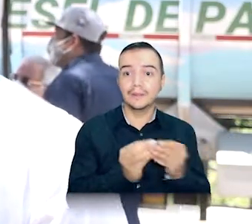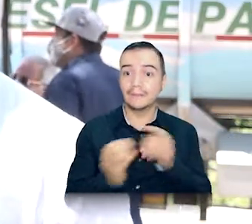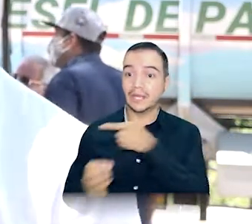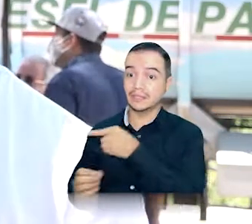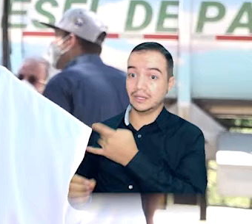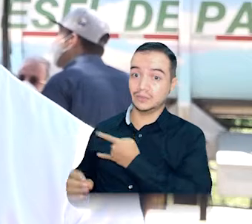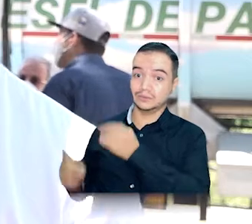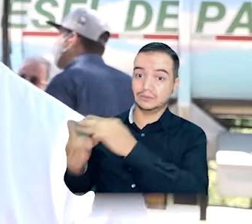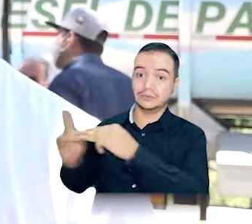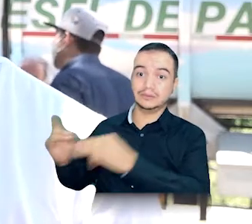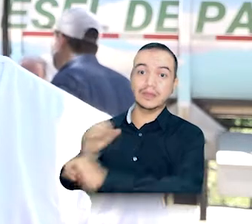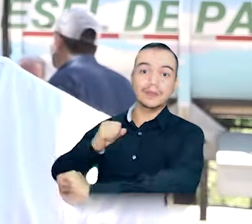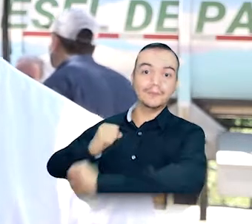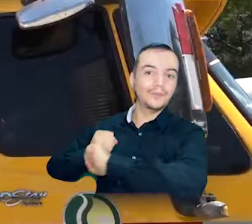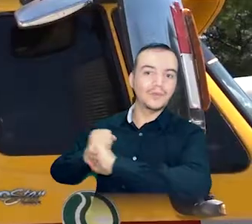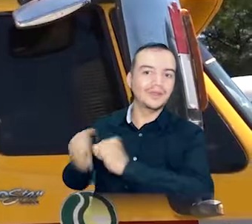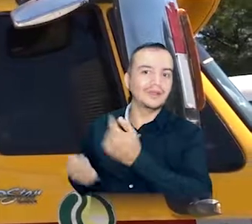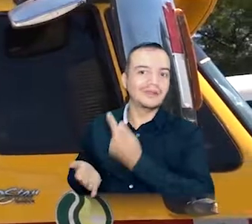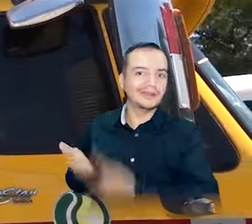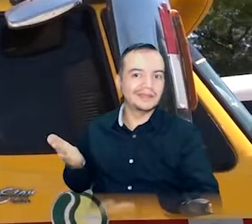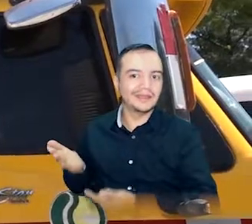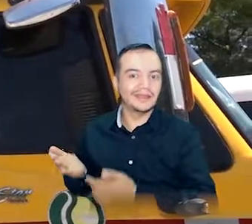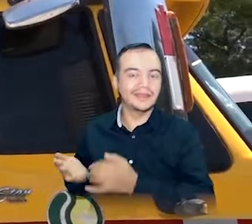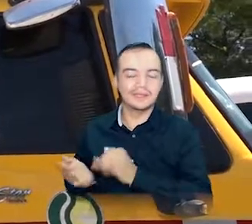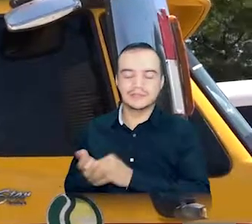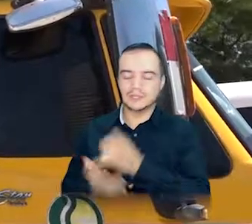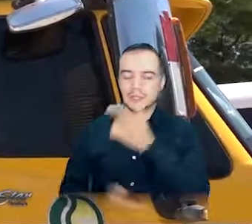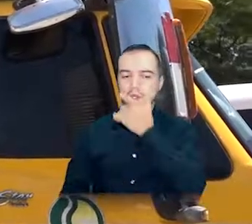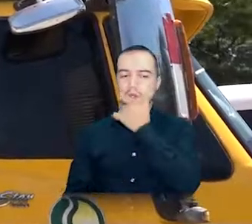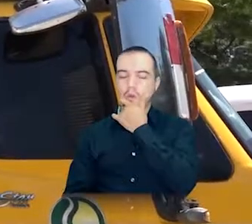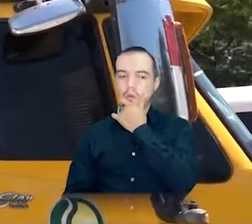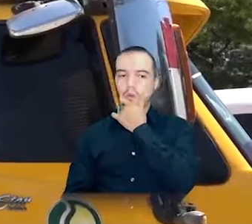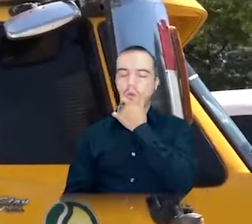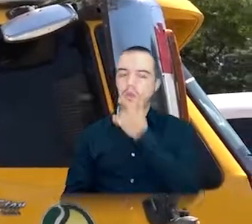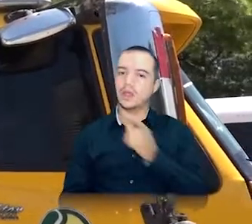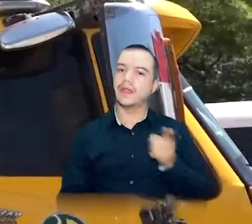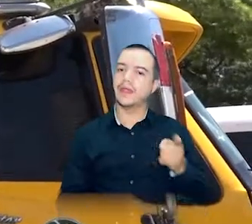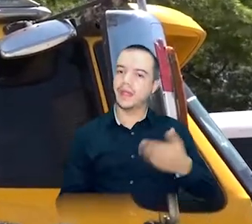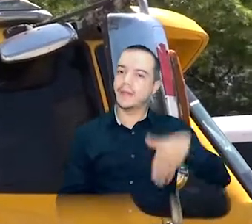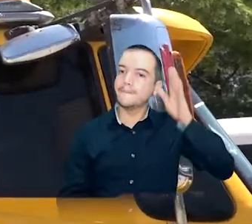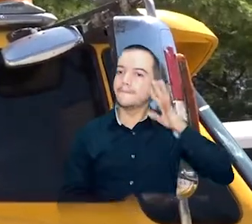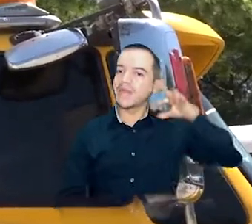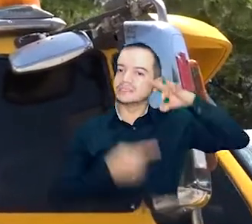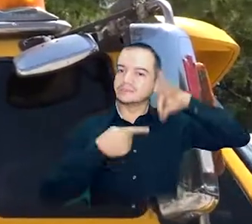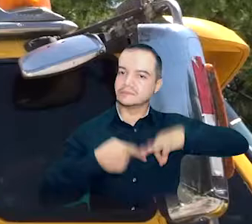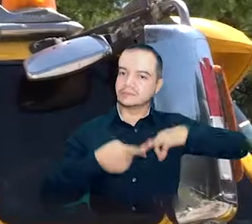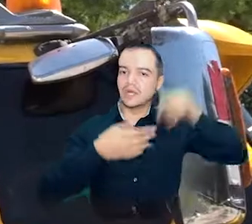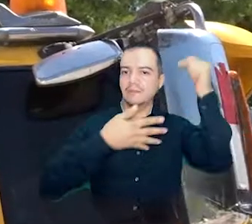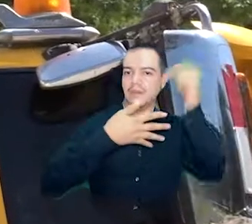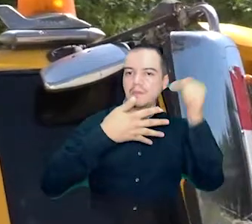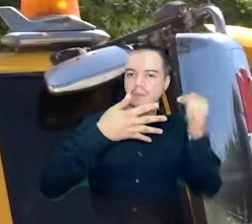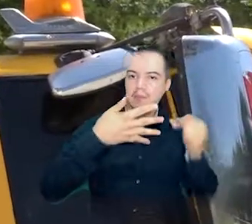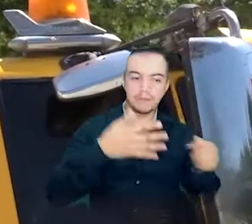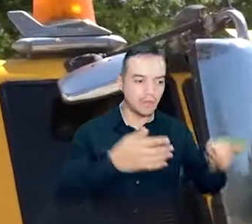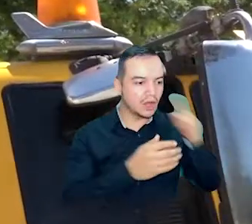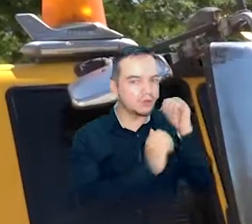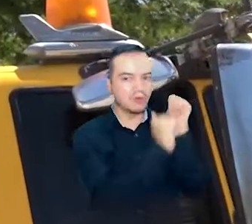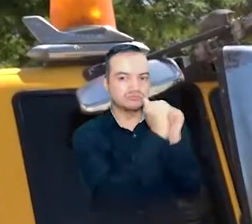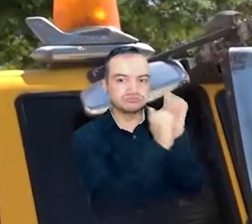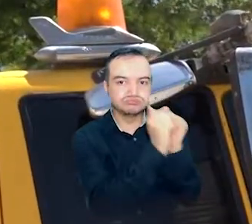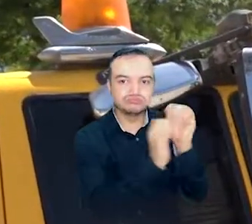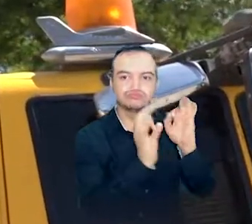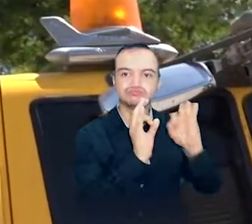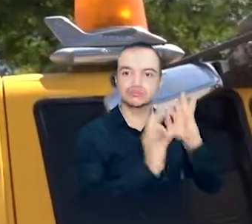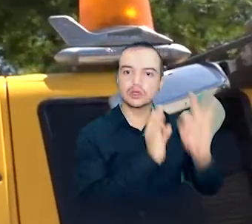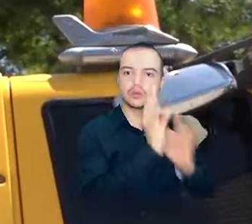logramos con el apoyo de la Universidad del Magdalena, logramos identificar muchas otras ventajas en temas de desempeño, de comportamiento de las